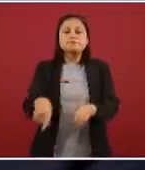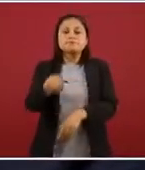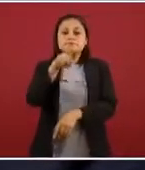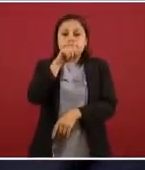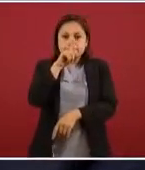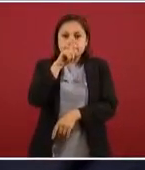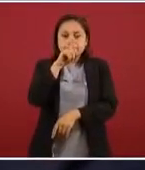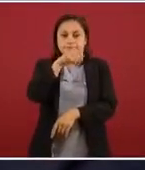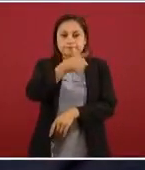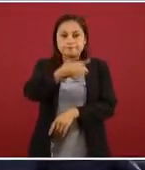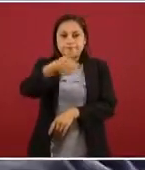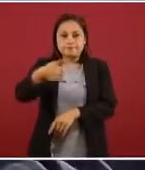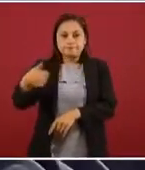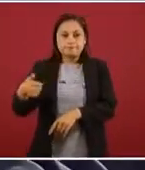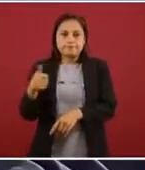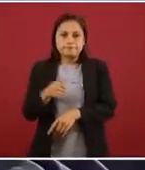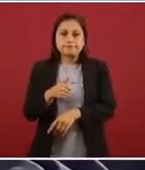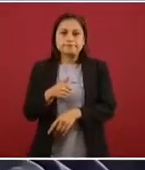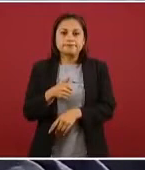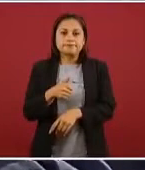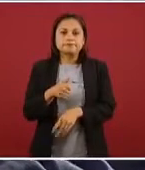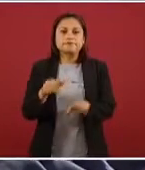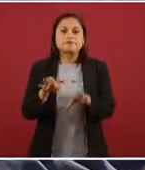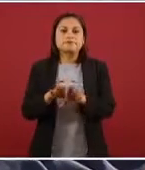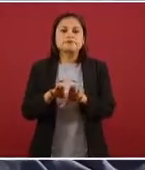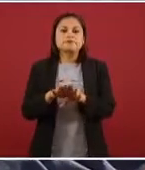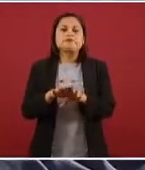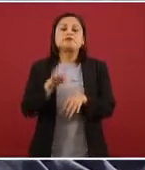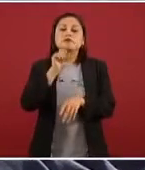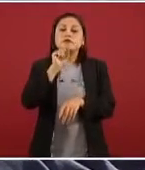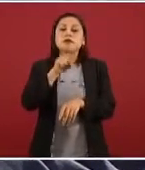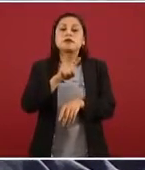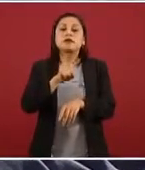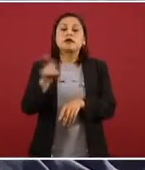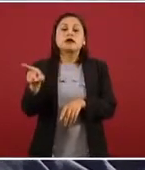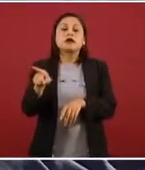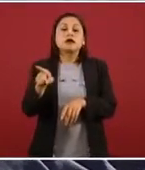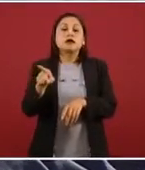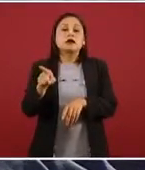que no se perpetúen en el poder